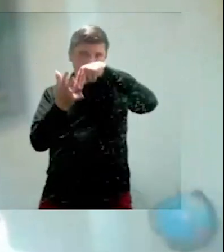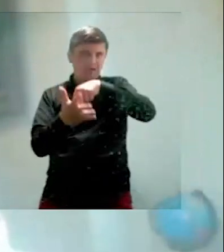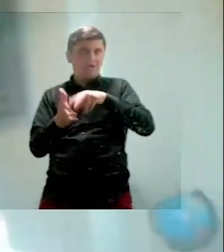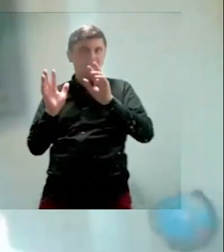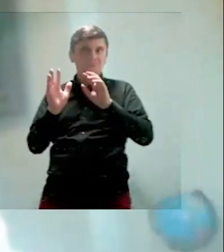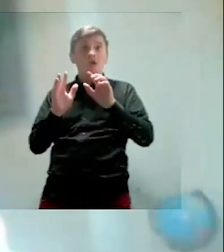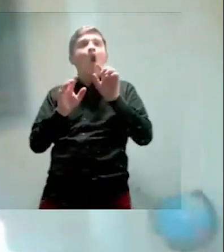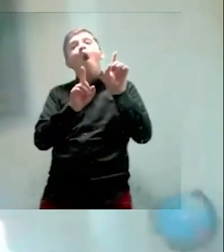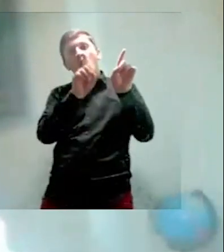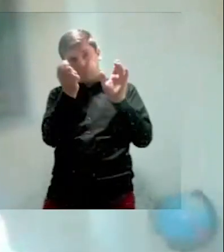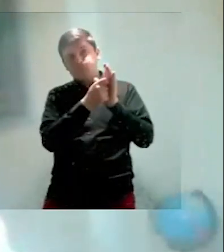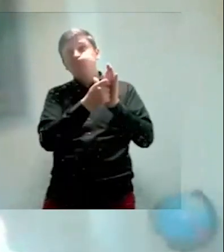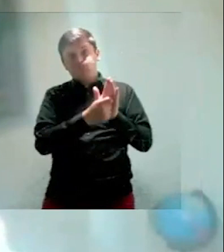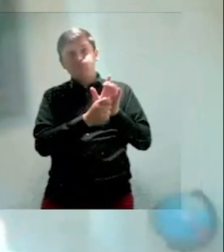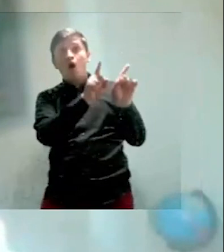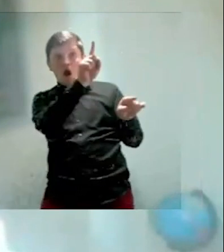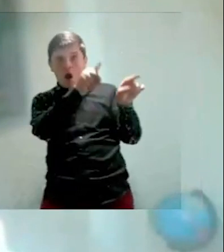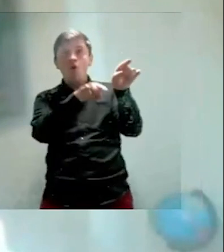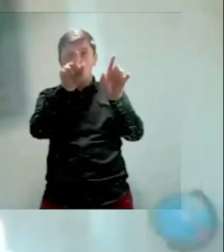la gravedad que tuvo en su momento.